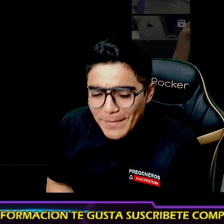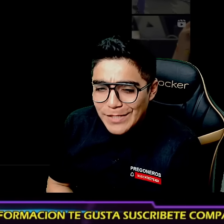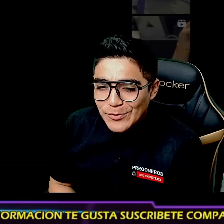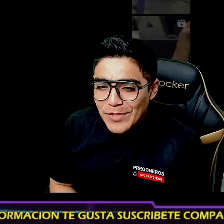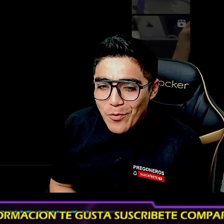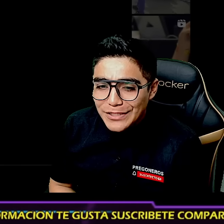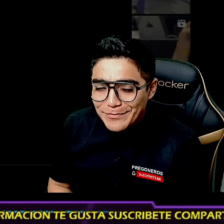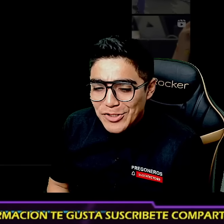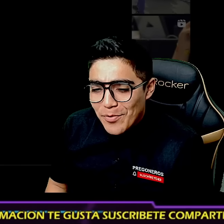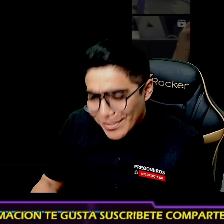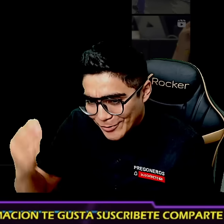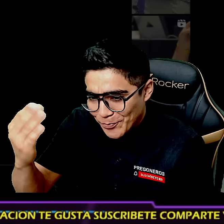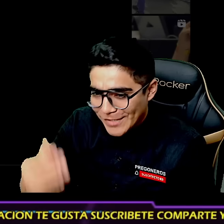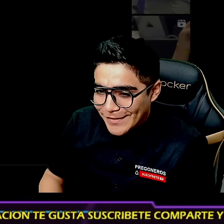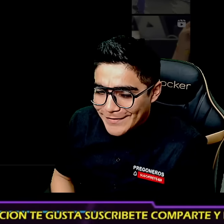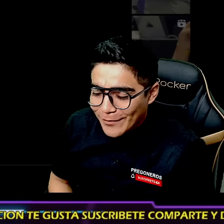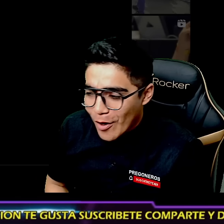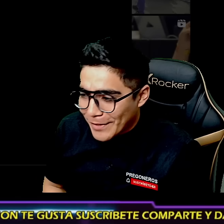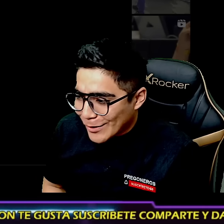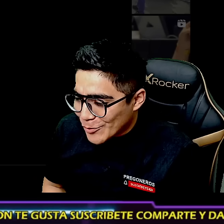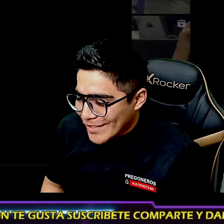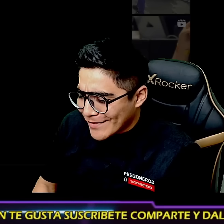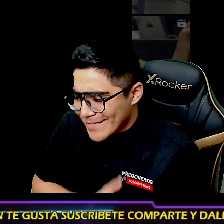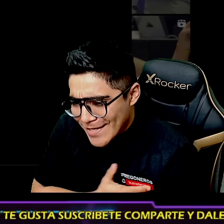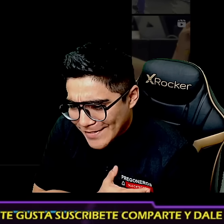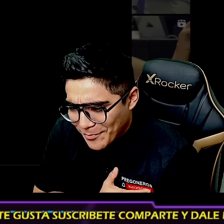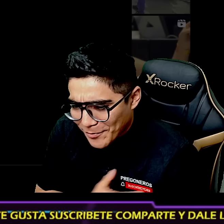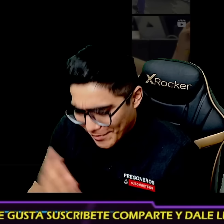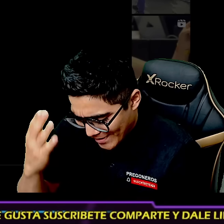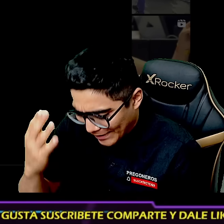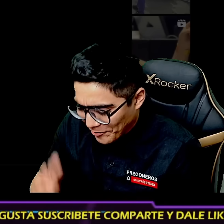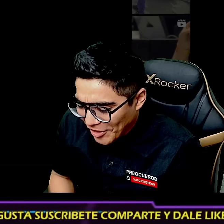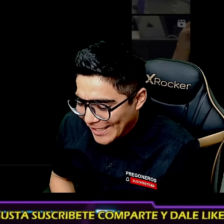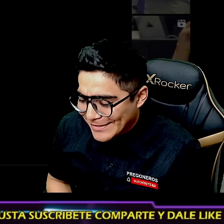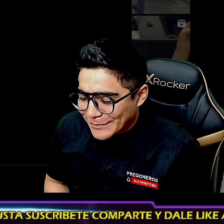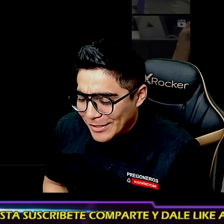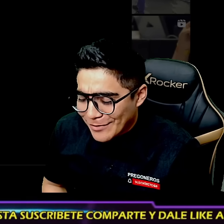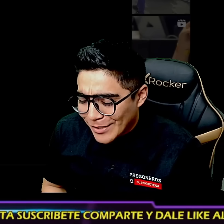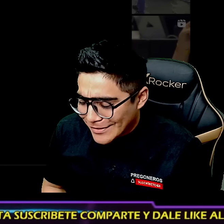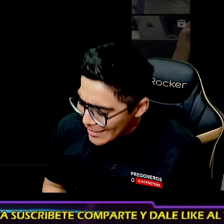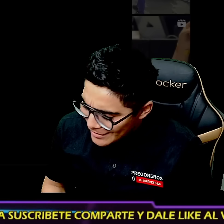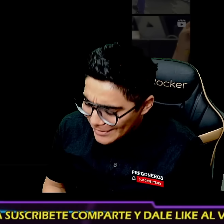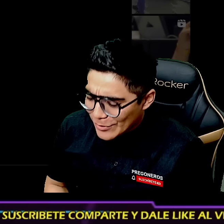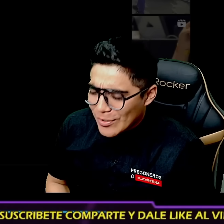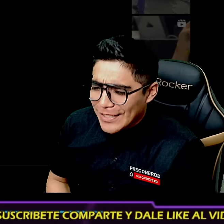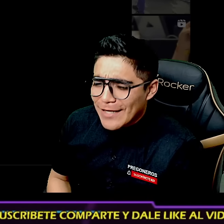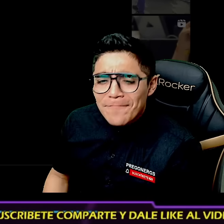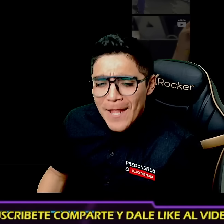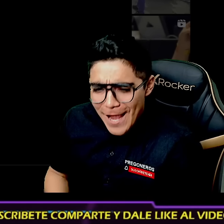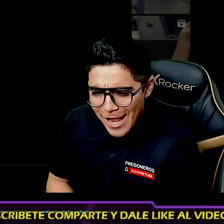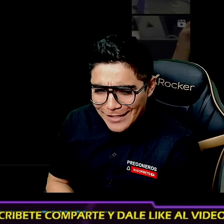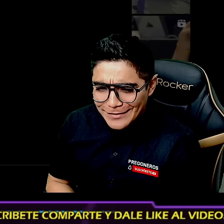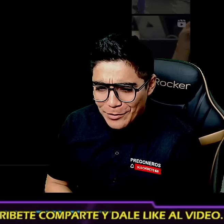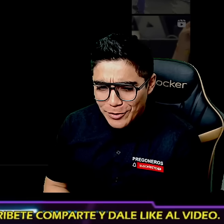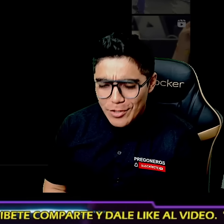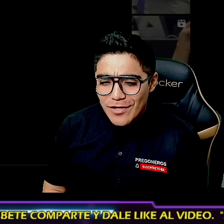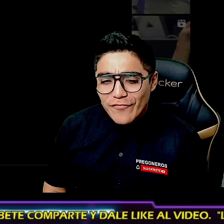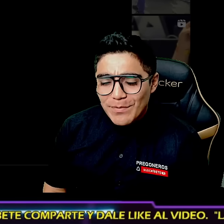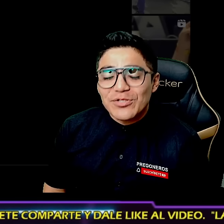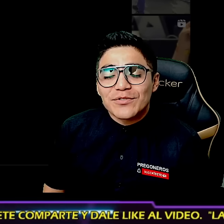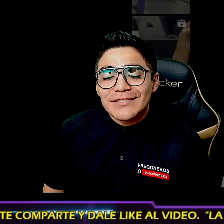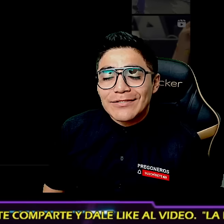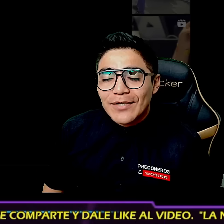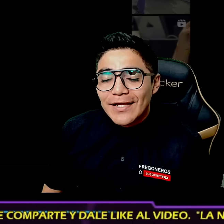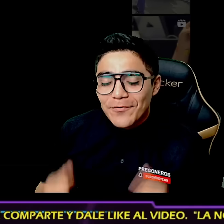Caldereros, bienvenidos a una nueva transmisión más. Es un placer estar nuevamente con ustedes, servidor Irn Rodríguez, transmitiéndoles desde su canal. Antes de irnos de lleno